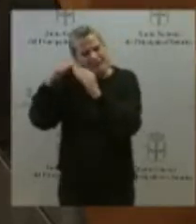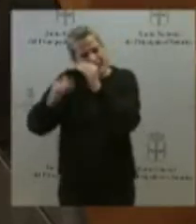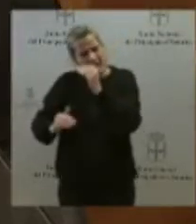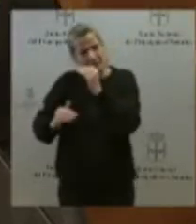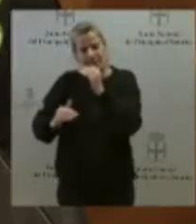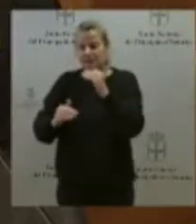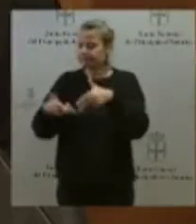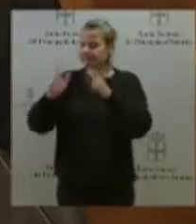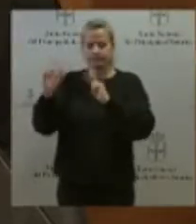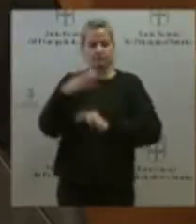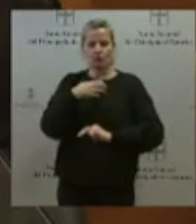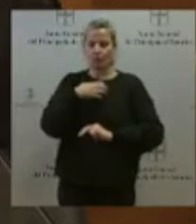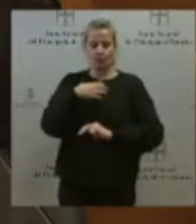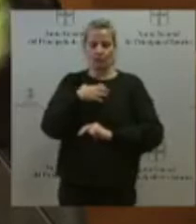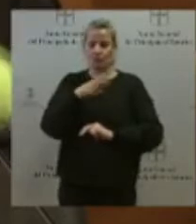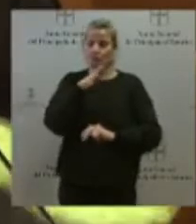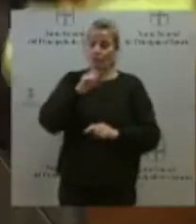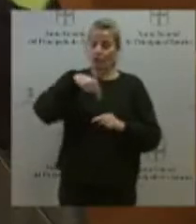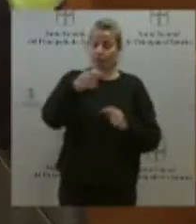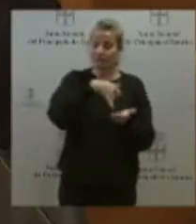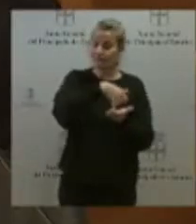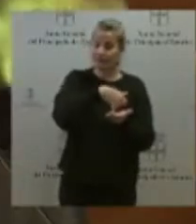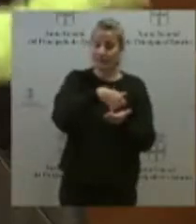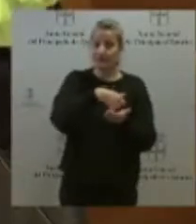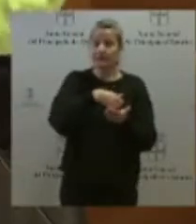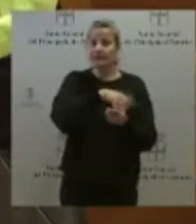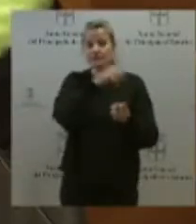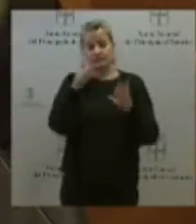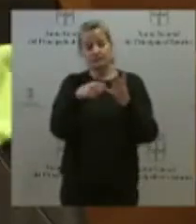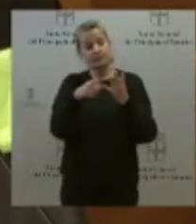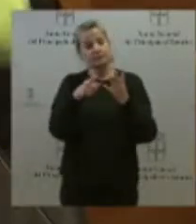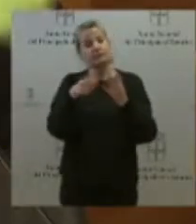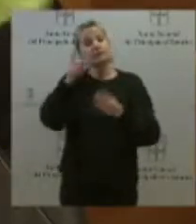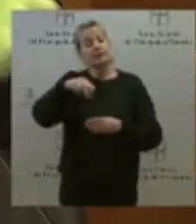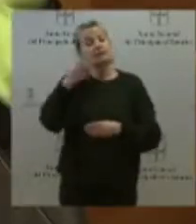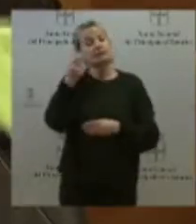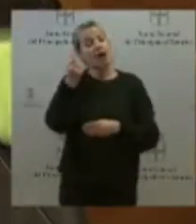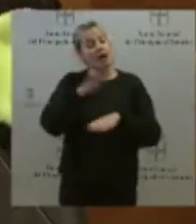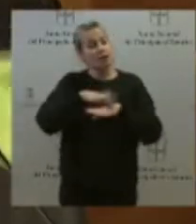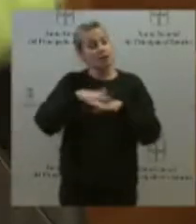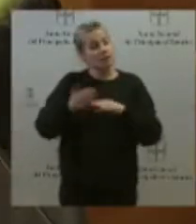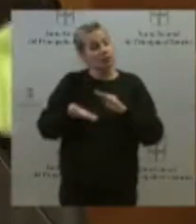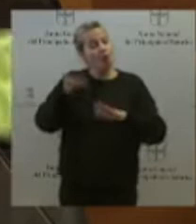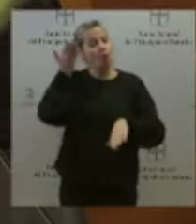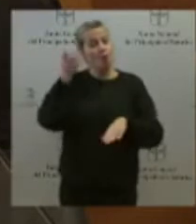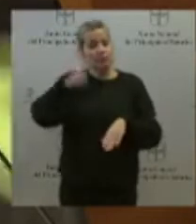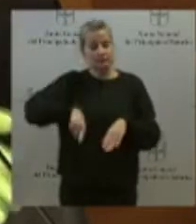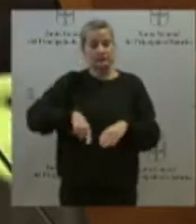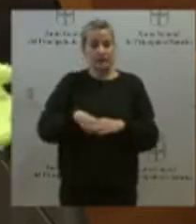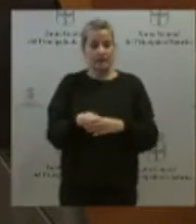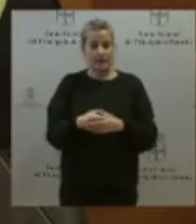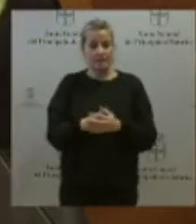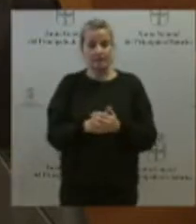trabajadoras, ¿no? Y en último lugar, tenemos que aumentar salario mínimo en su conjunto, reformas laborales que se eviten la precariedad, etcétera, como estamos haciendo en el Ministerio de Trabajo. Con lo cual, lo que le